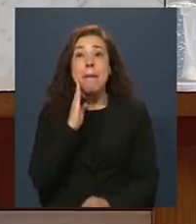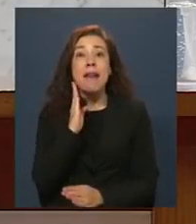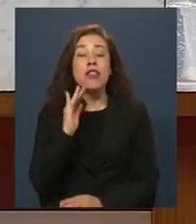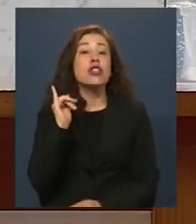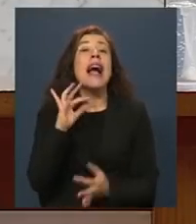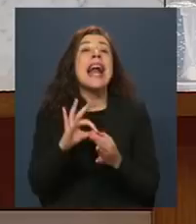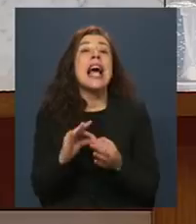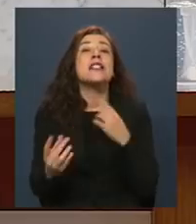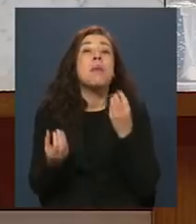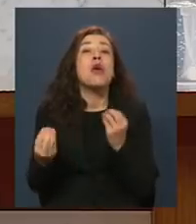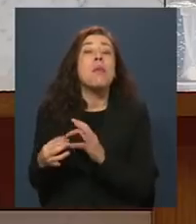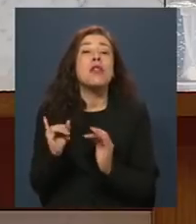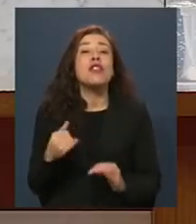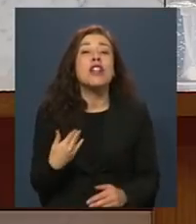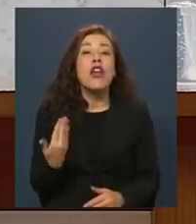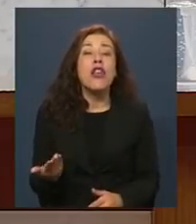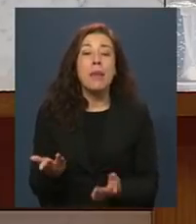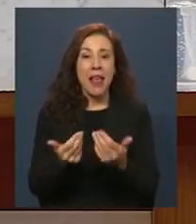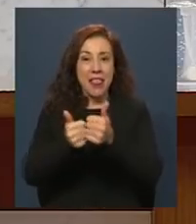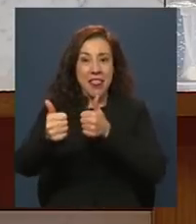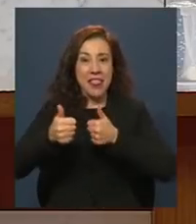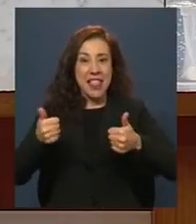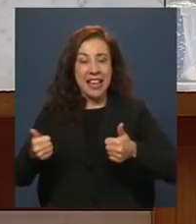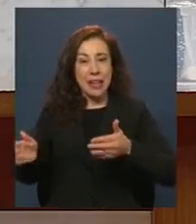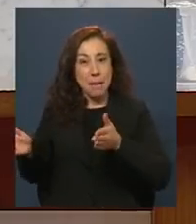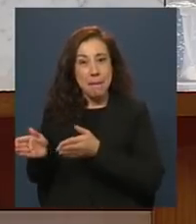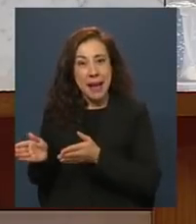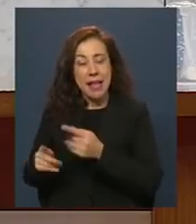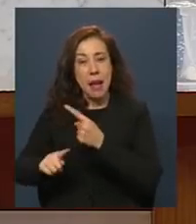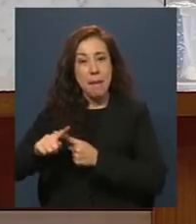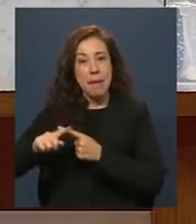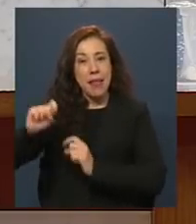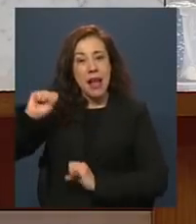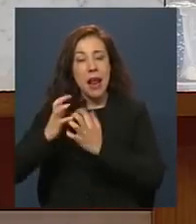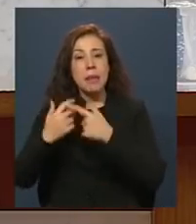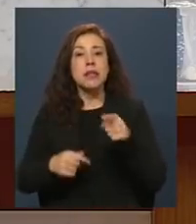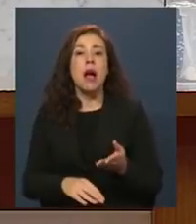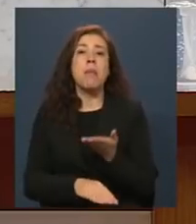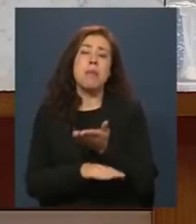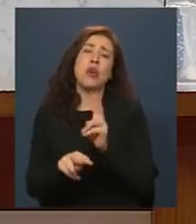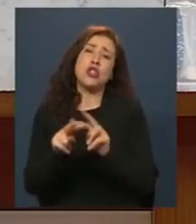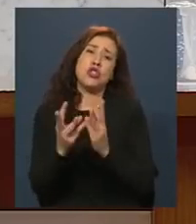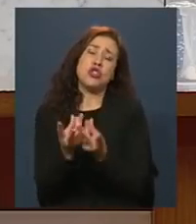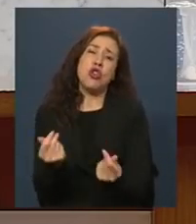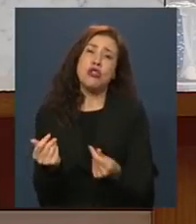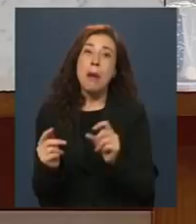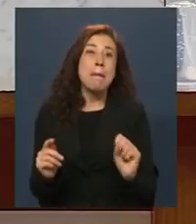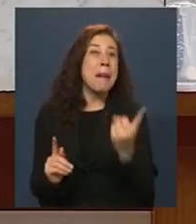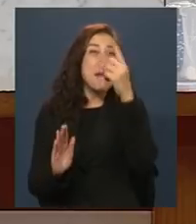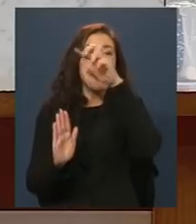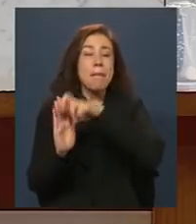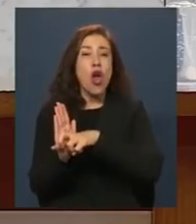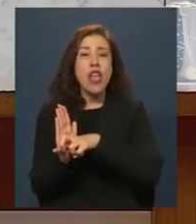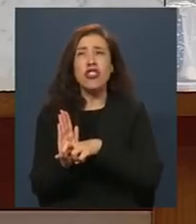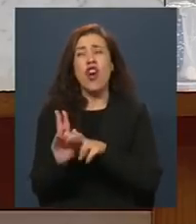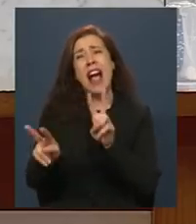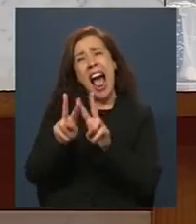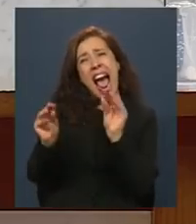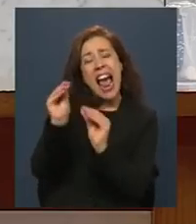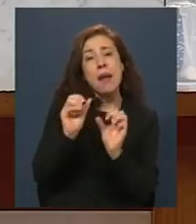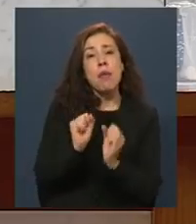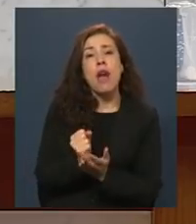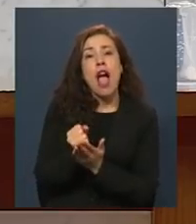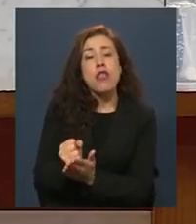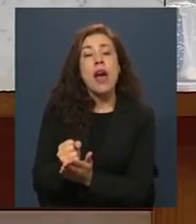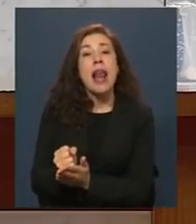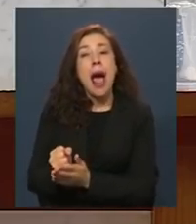sido porque los dirigentes de las pequeñas y medianas empresas pidieron enmendar el proyecto original para poder apoyar a